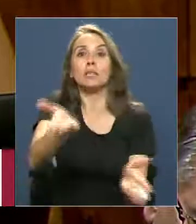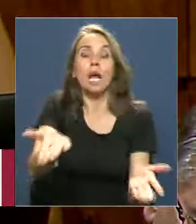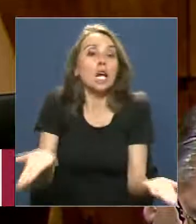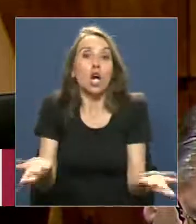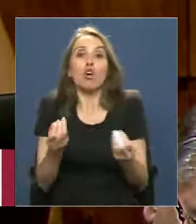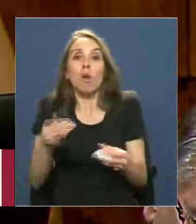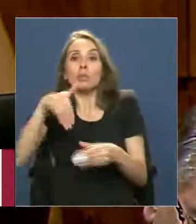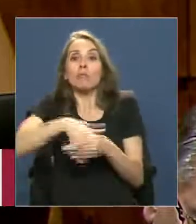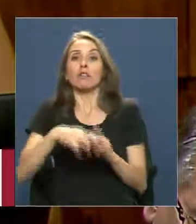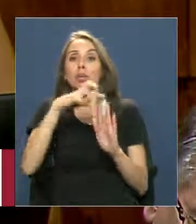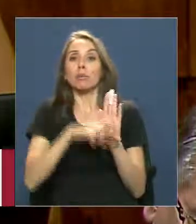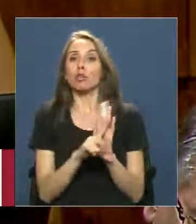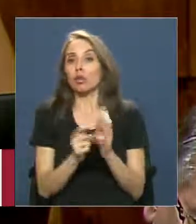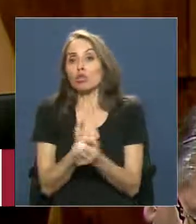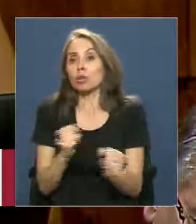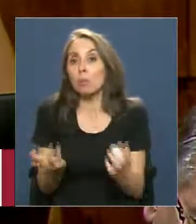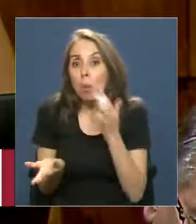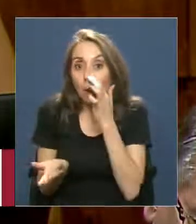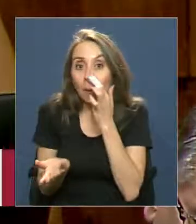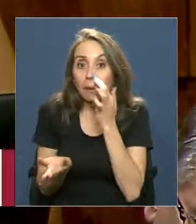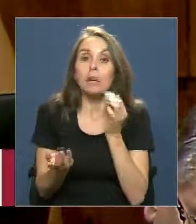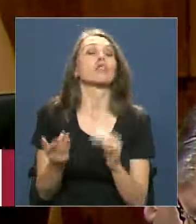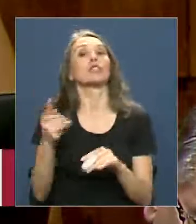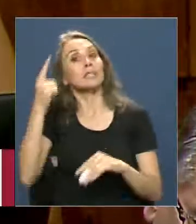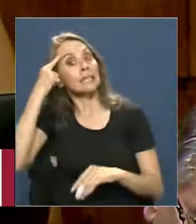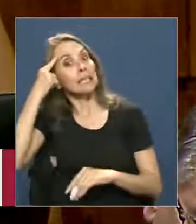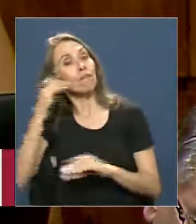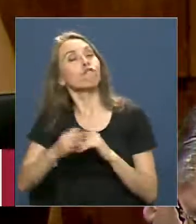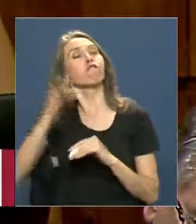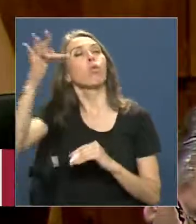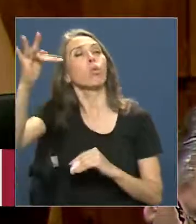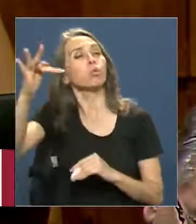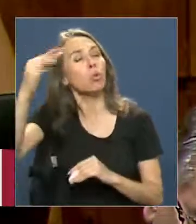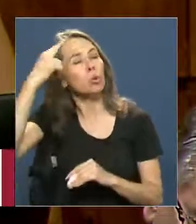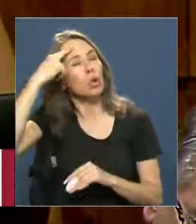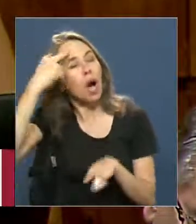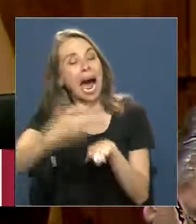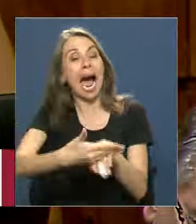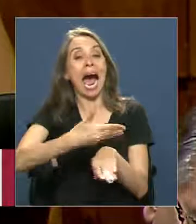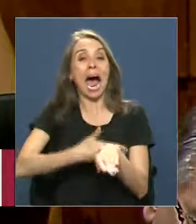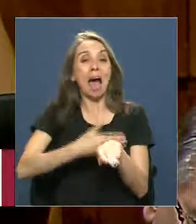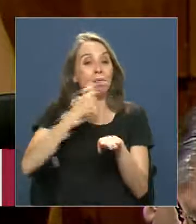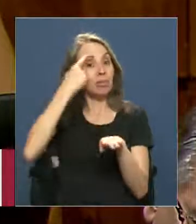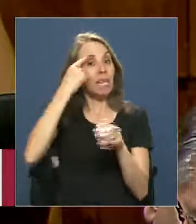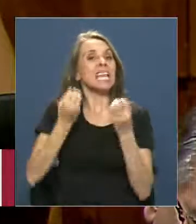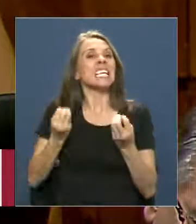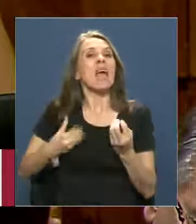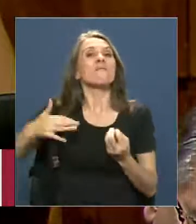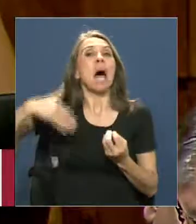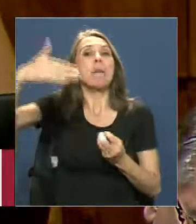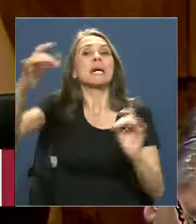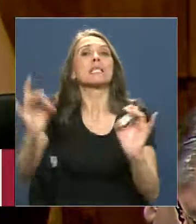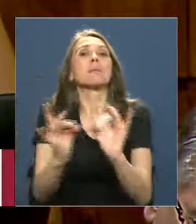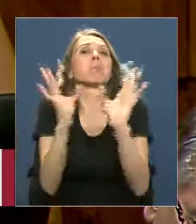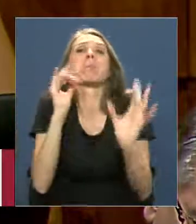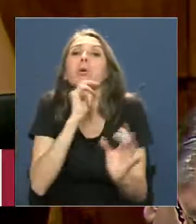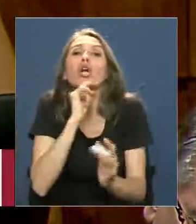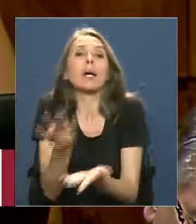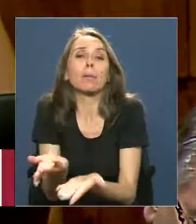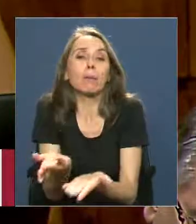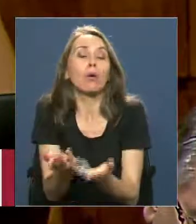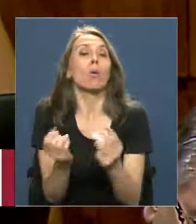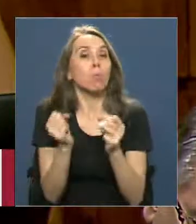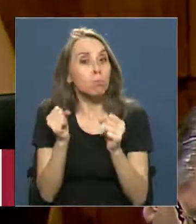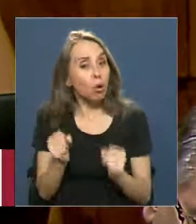poniendo con anticipación o proyectando qué es lo que puede ocurrir. Por lo tanto, me parece fundamental